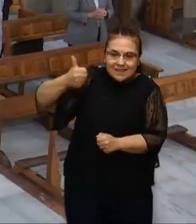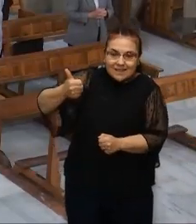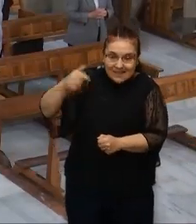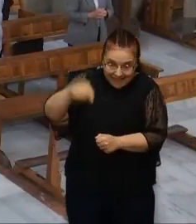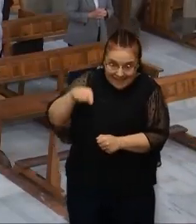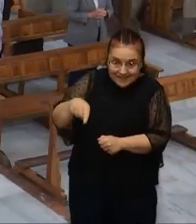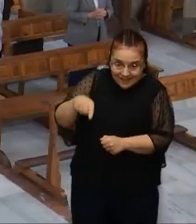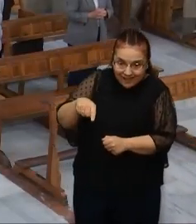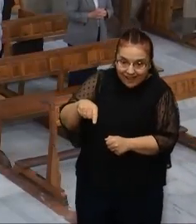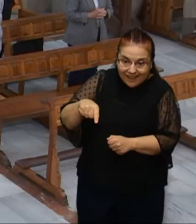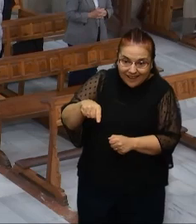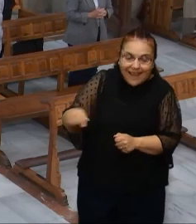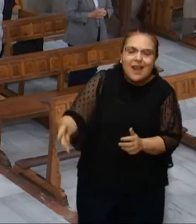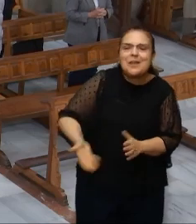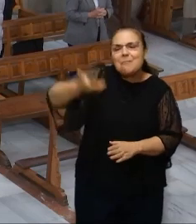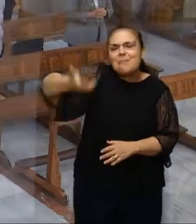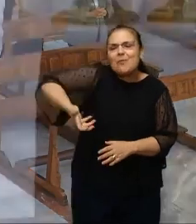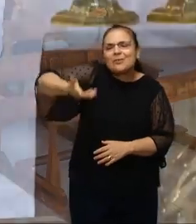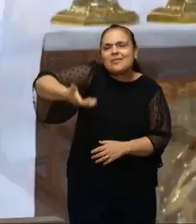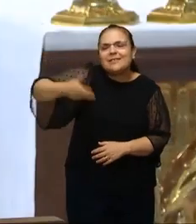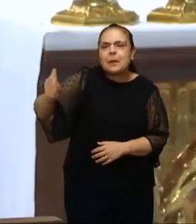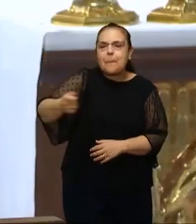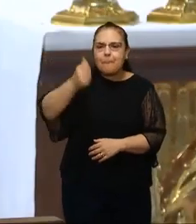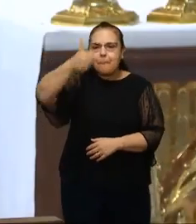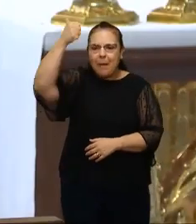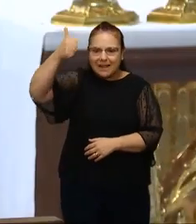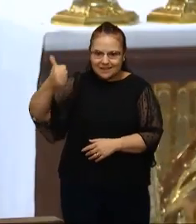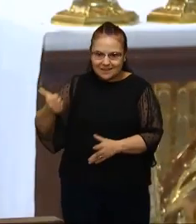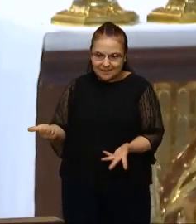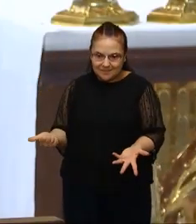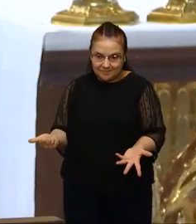es el más importante».